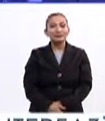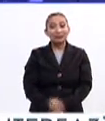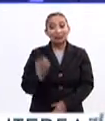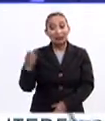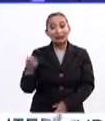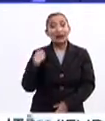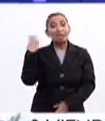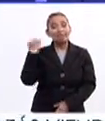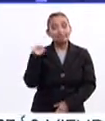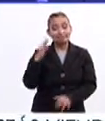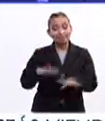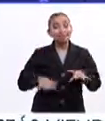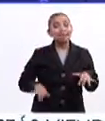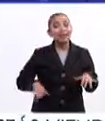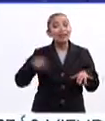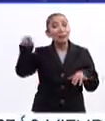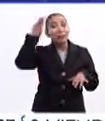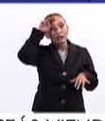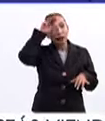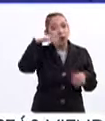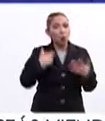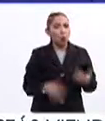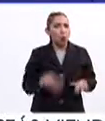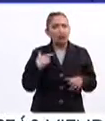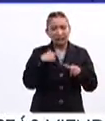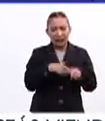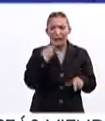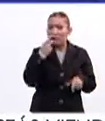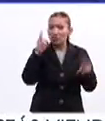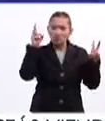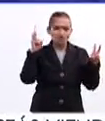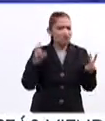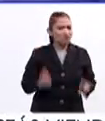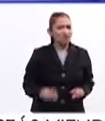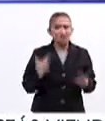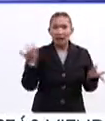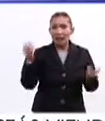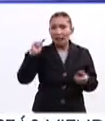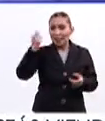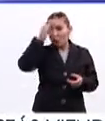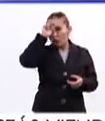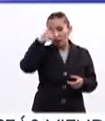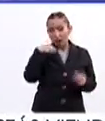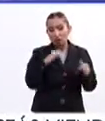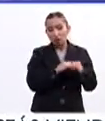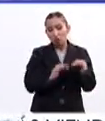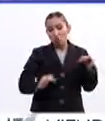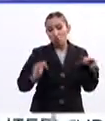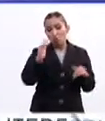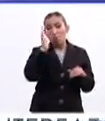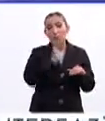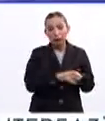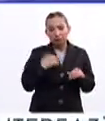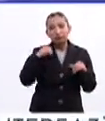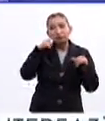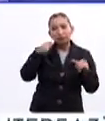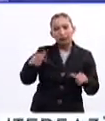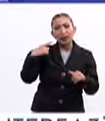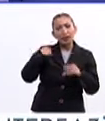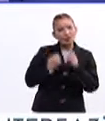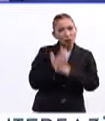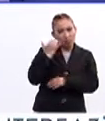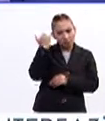Pues este congreso interesantísimo allá en Monterrey, Ana Cristina, y siguen hablando, pues el TEC de Monterrey es una de las instituciones que más apuesta sobre